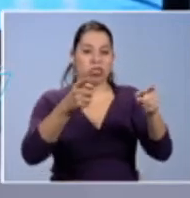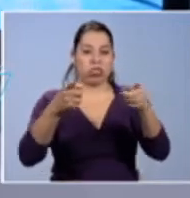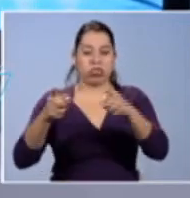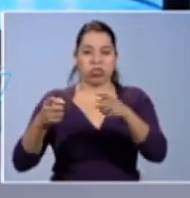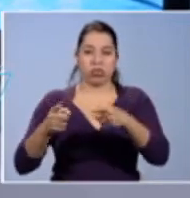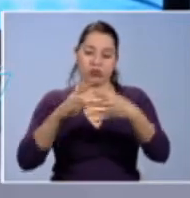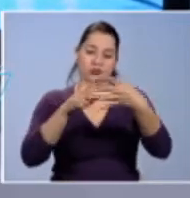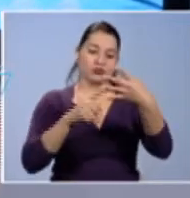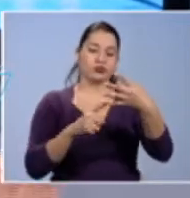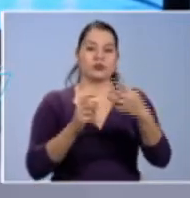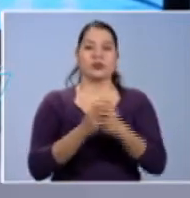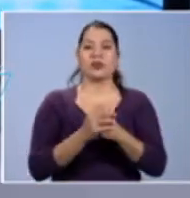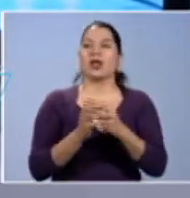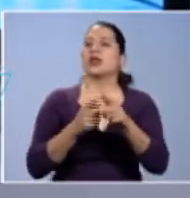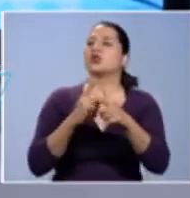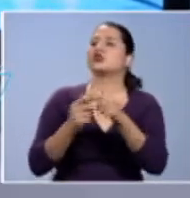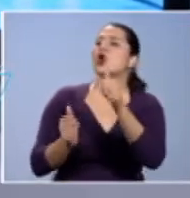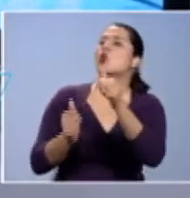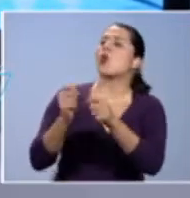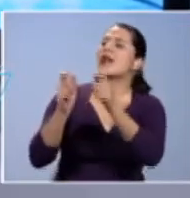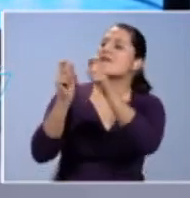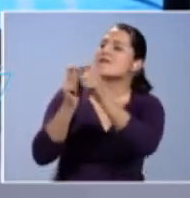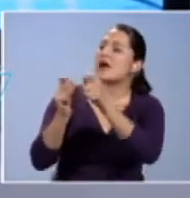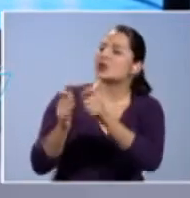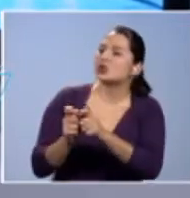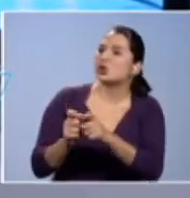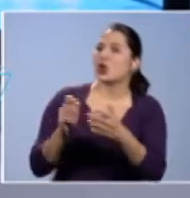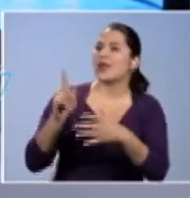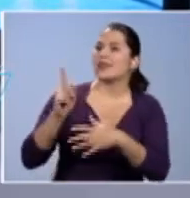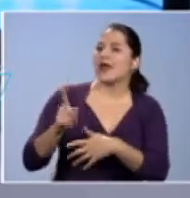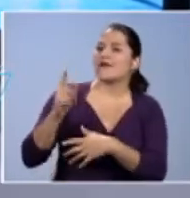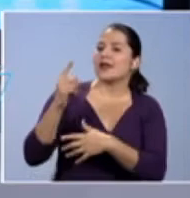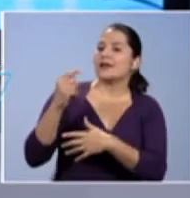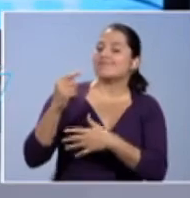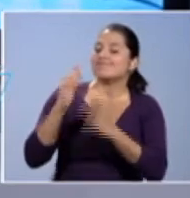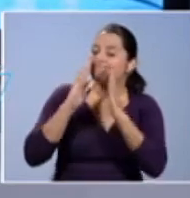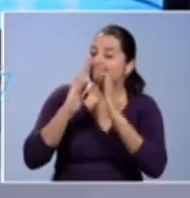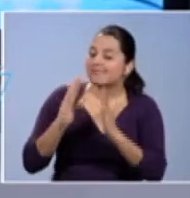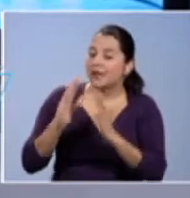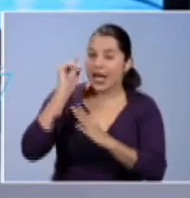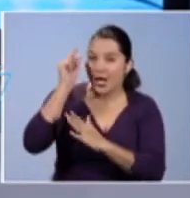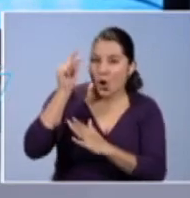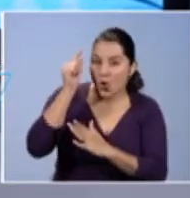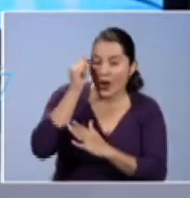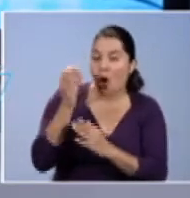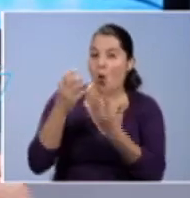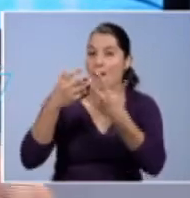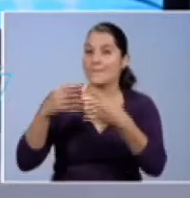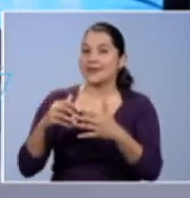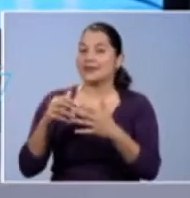se deberían de tomar en cuenta tanto por el gobierno como por empresa privada para incrementar aún más